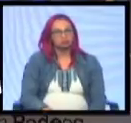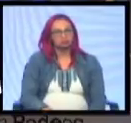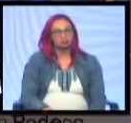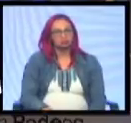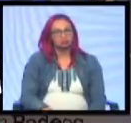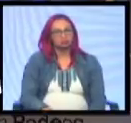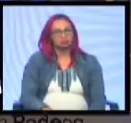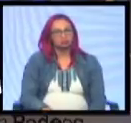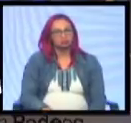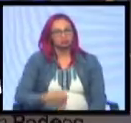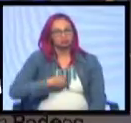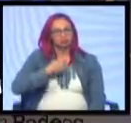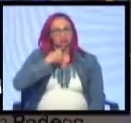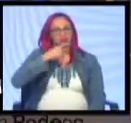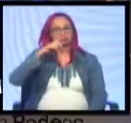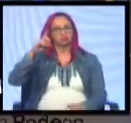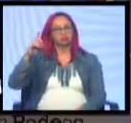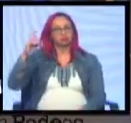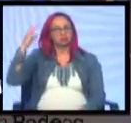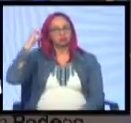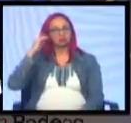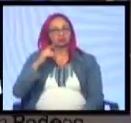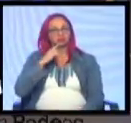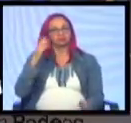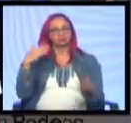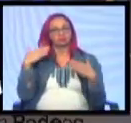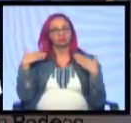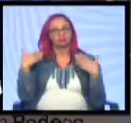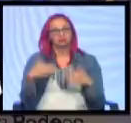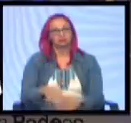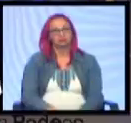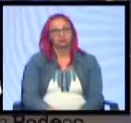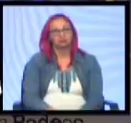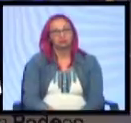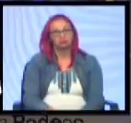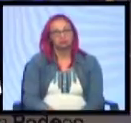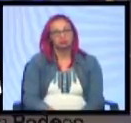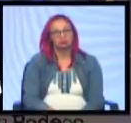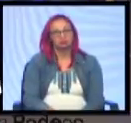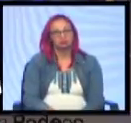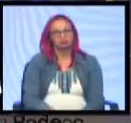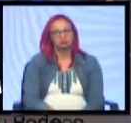Le digo, doña Elia, felicitarla.